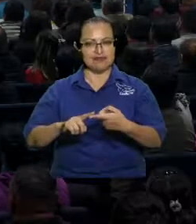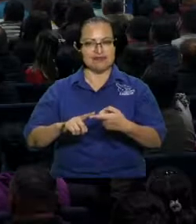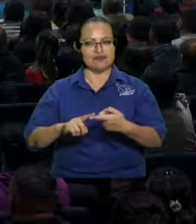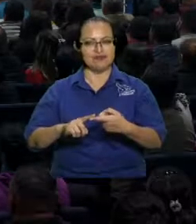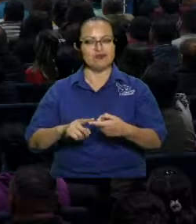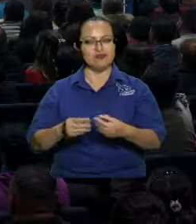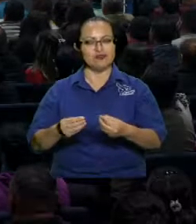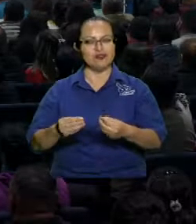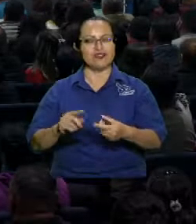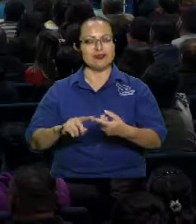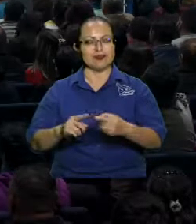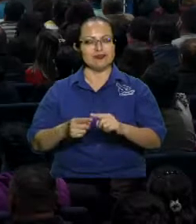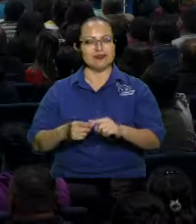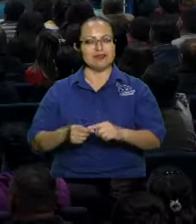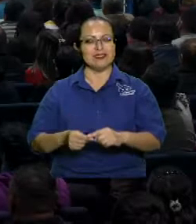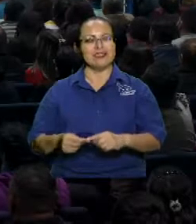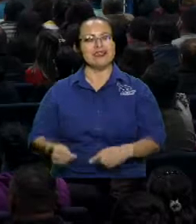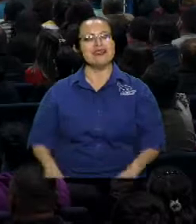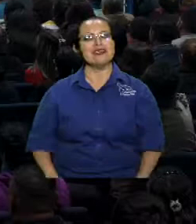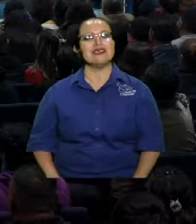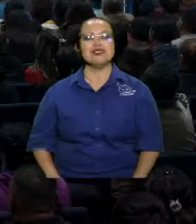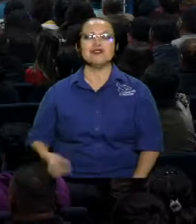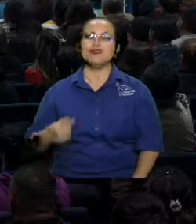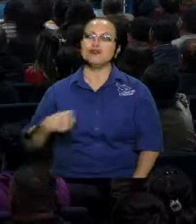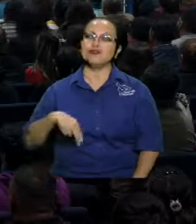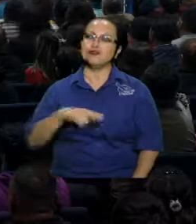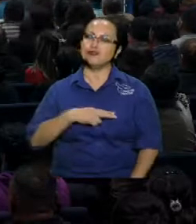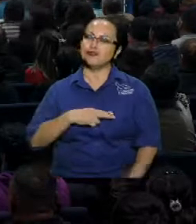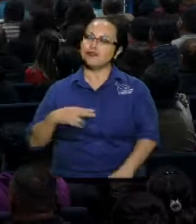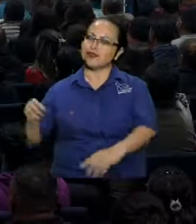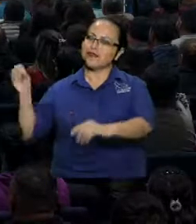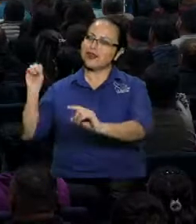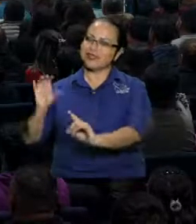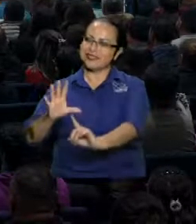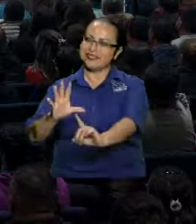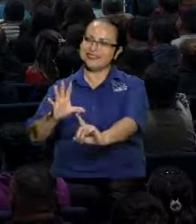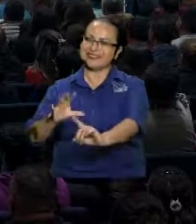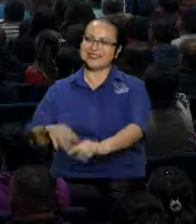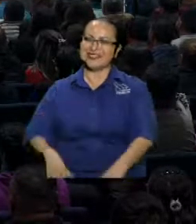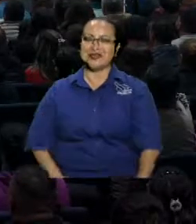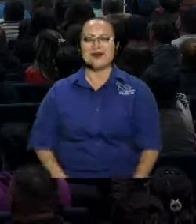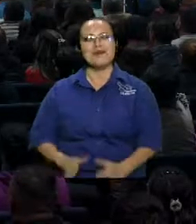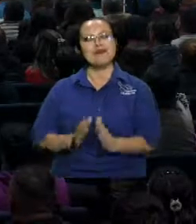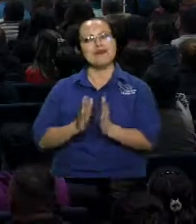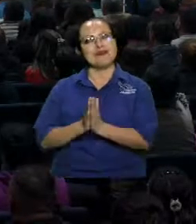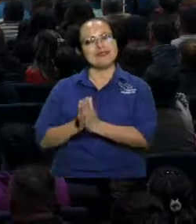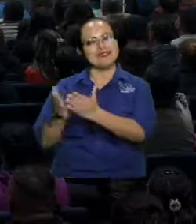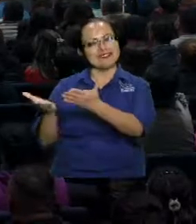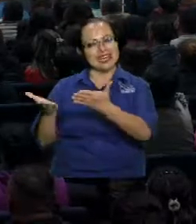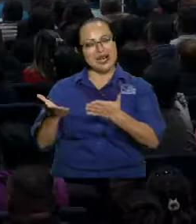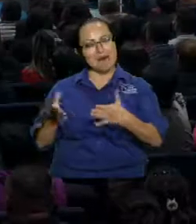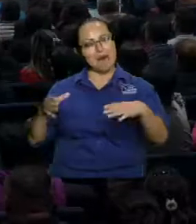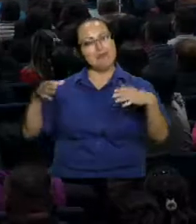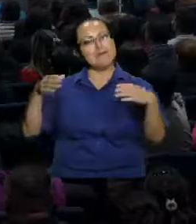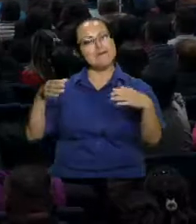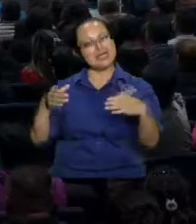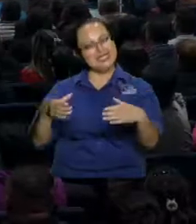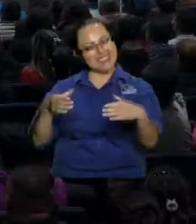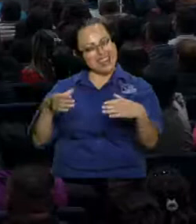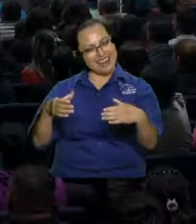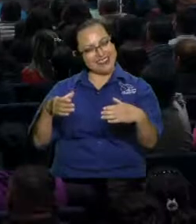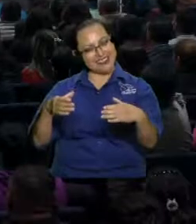iglesia? ¿Varios? Va, ahorita los vamos a llamar, te vamos a bendecir. ¿Me pueden traer un pastelito, por favor?